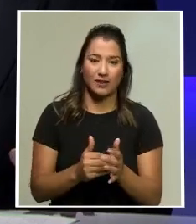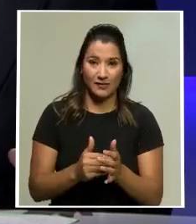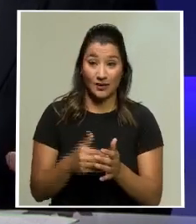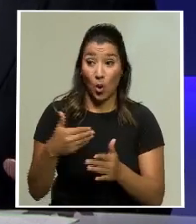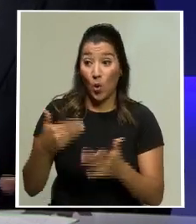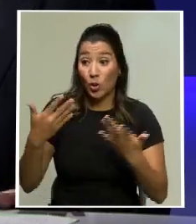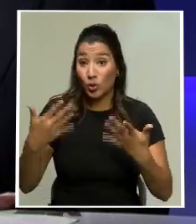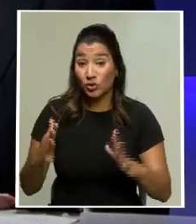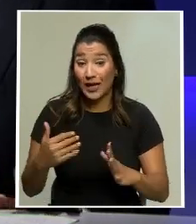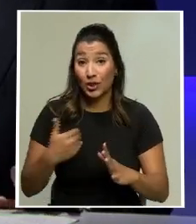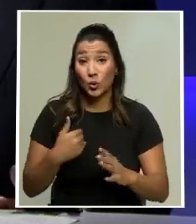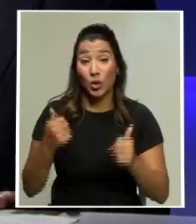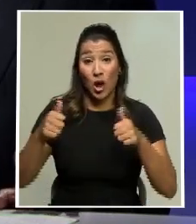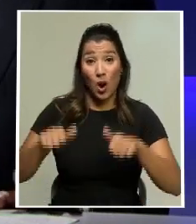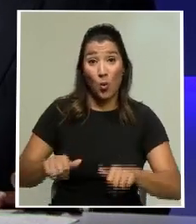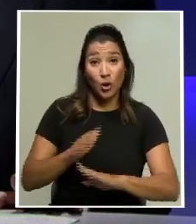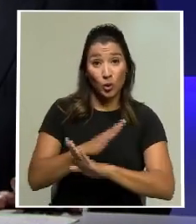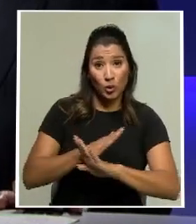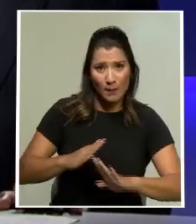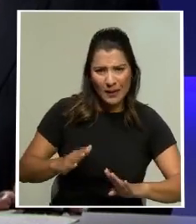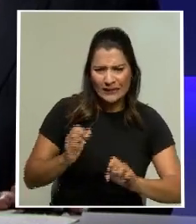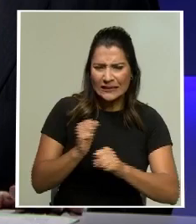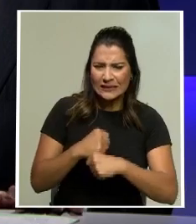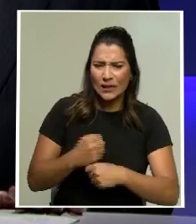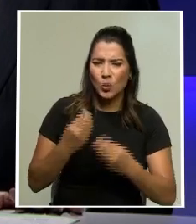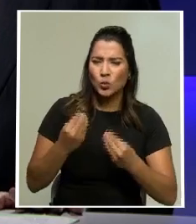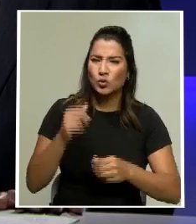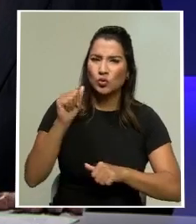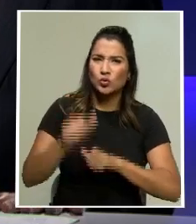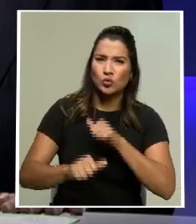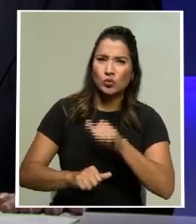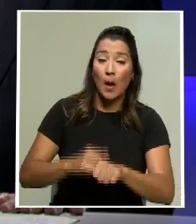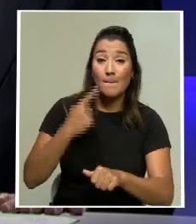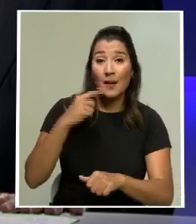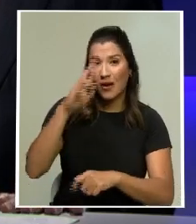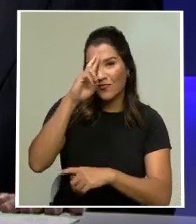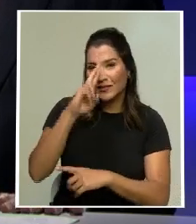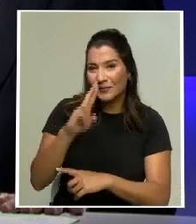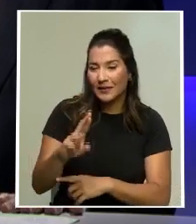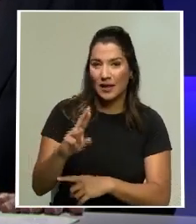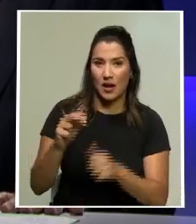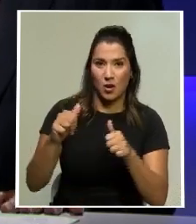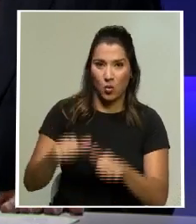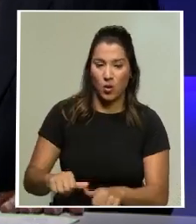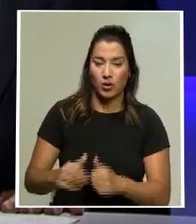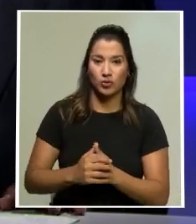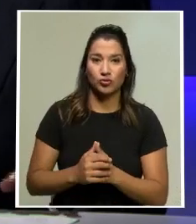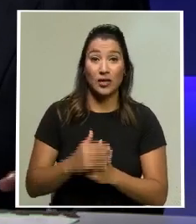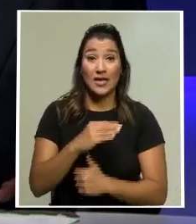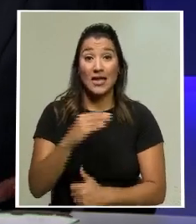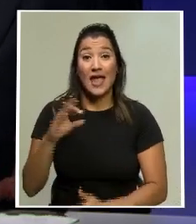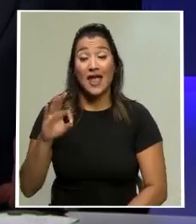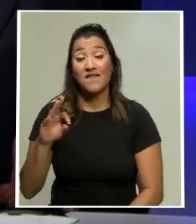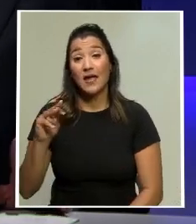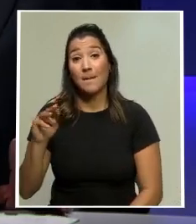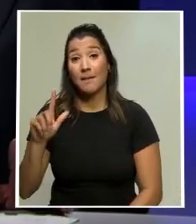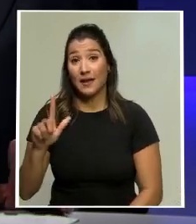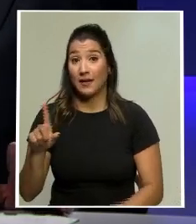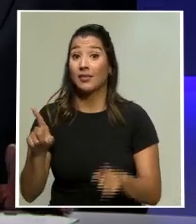de paz, hicieron notables esfuerzos por respetar los acuerdos. Y